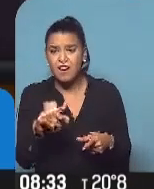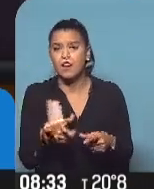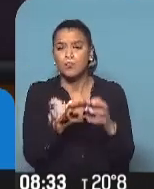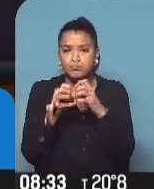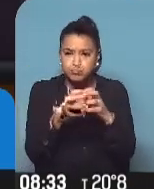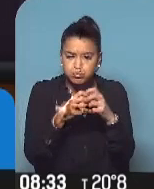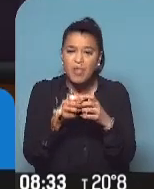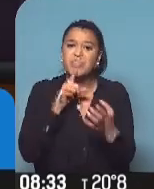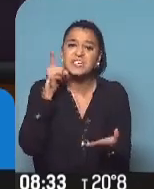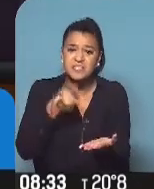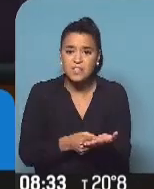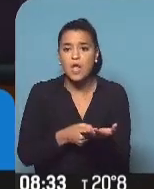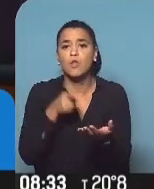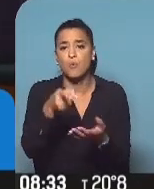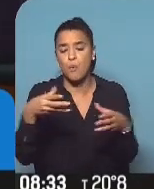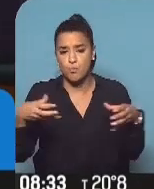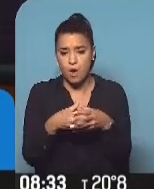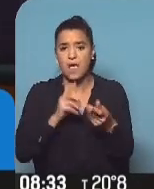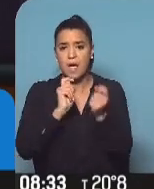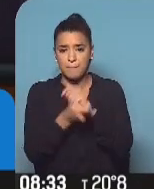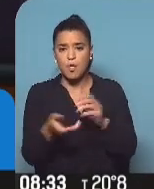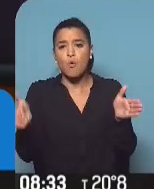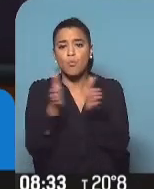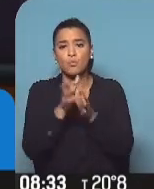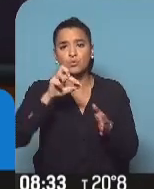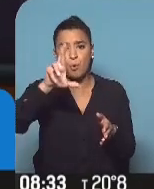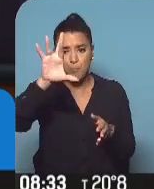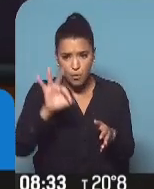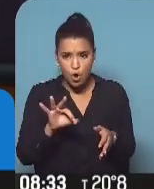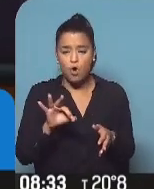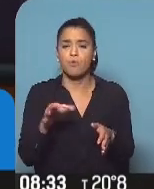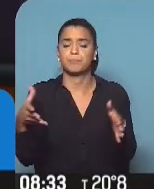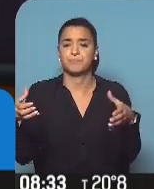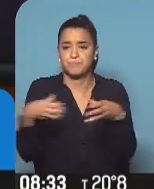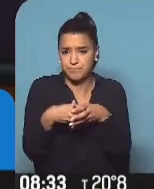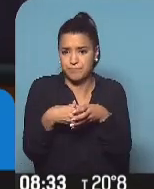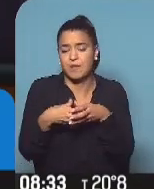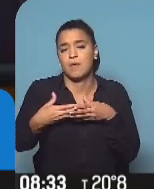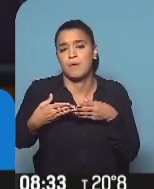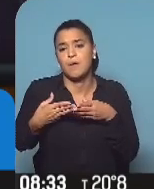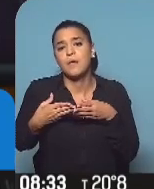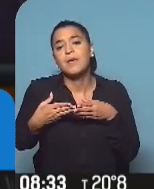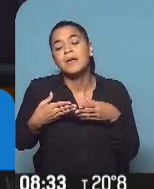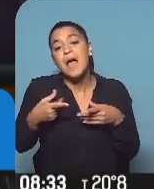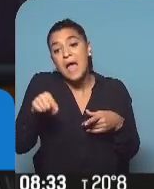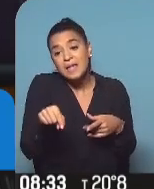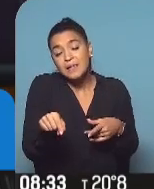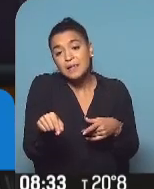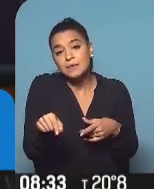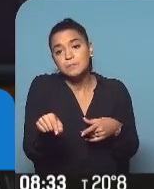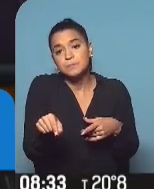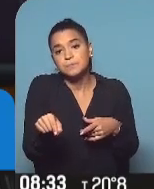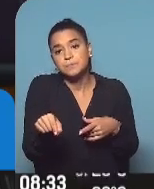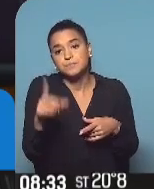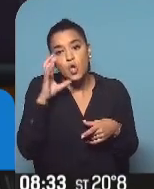discusión, terminaron decidiendo ir con Cambiemos junto con el PRO y la coalición cívica. En ese caso, la opción